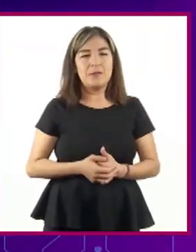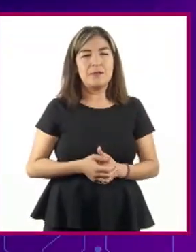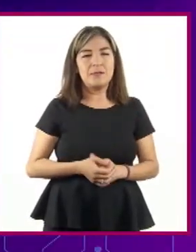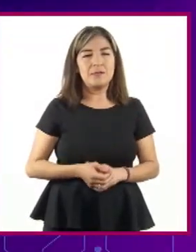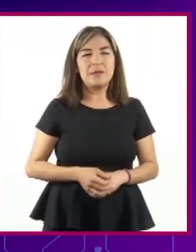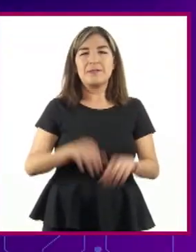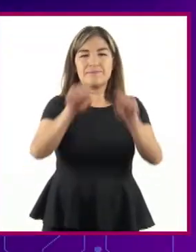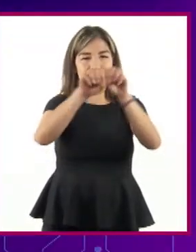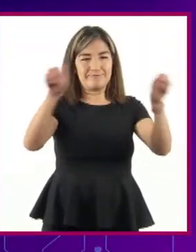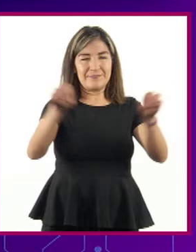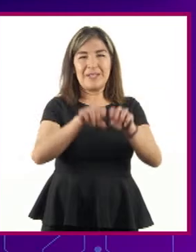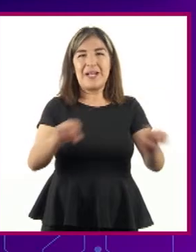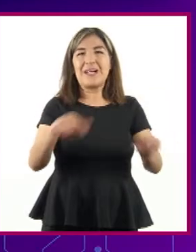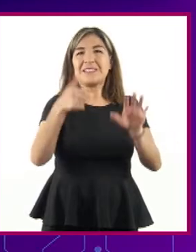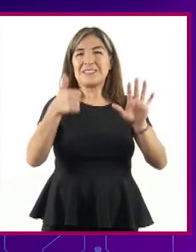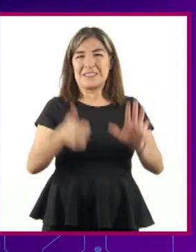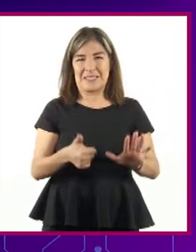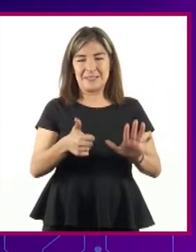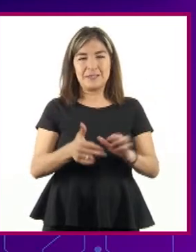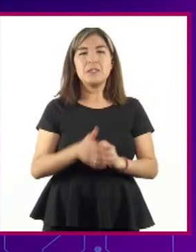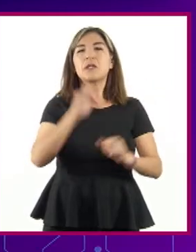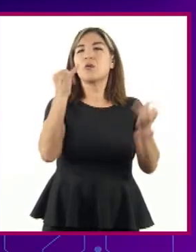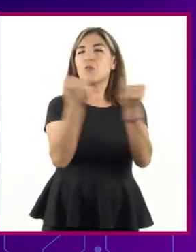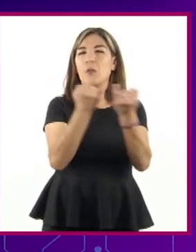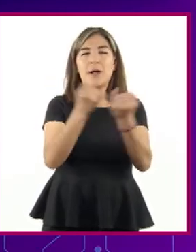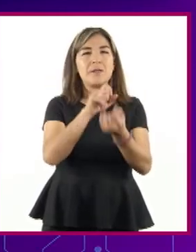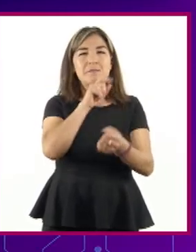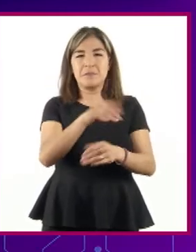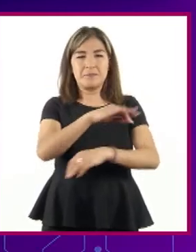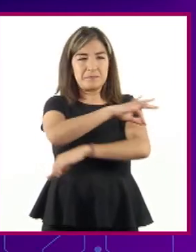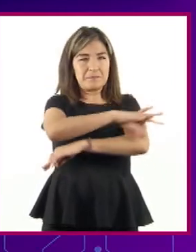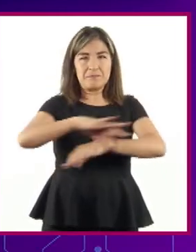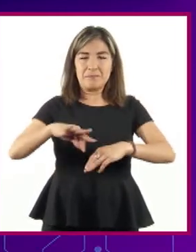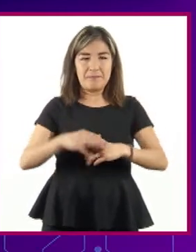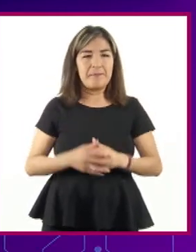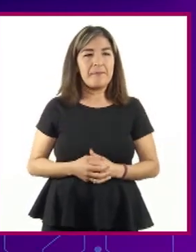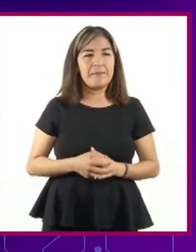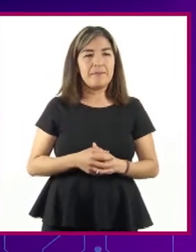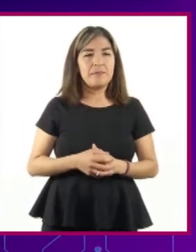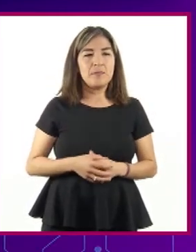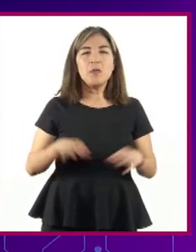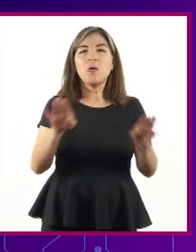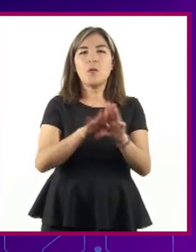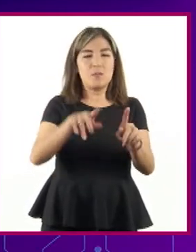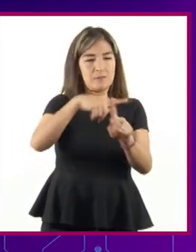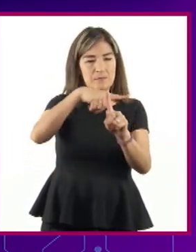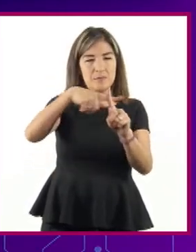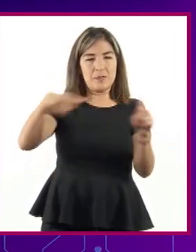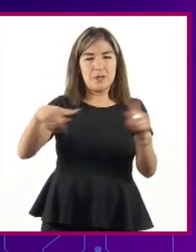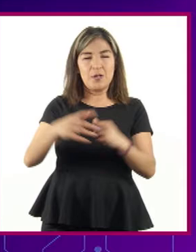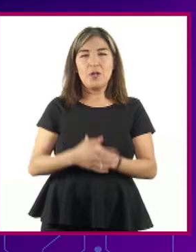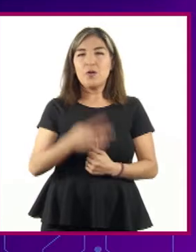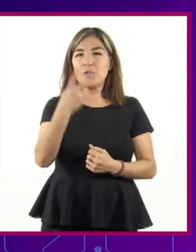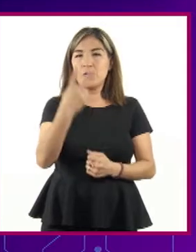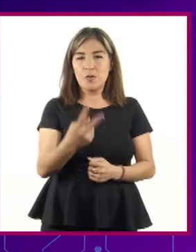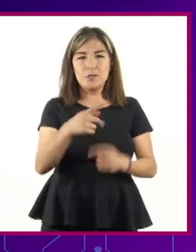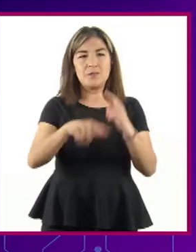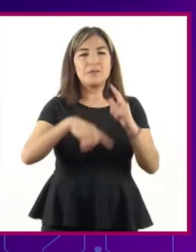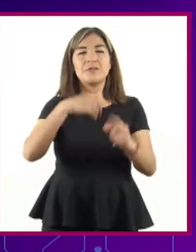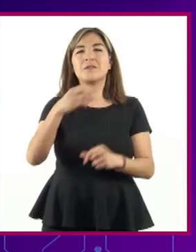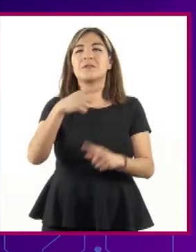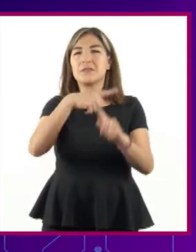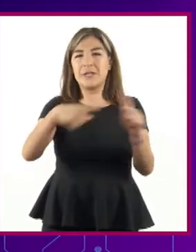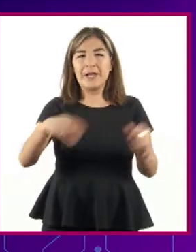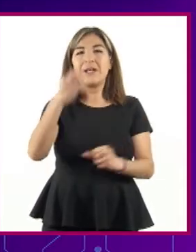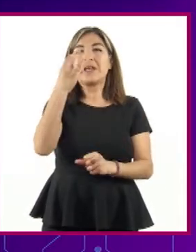dividiéndolas por medio de una marca en partes iguales, comenzando en una división, 2, 3 y